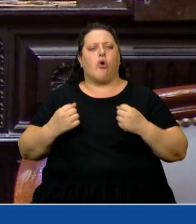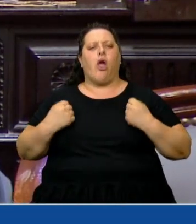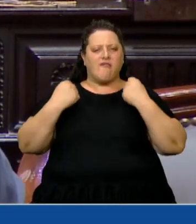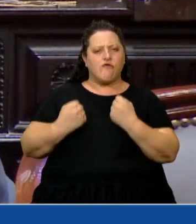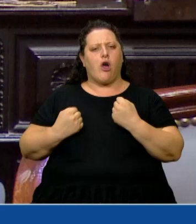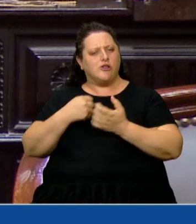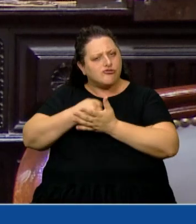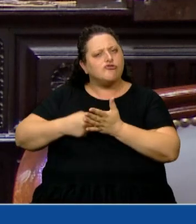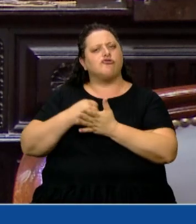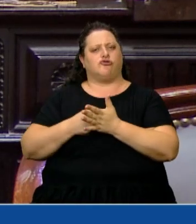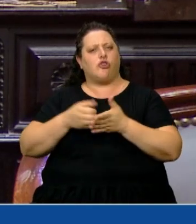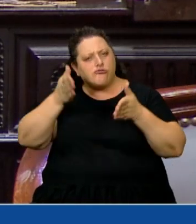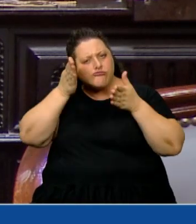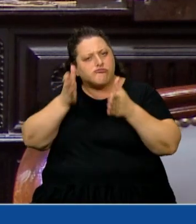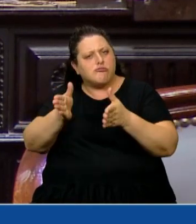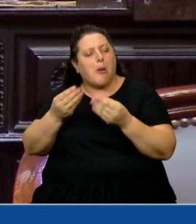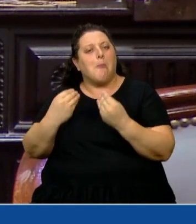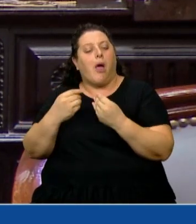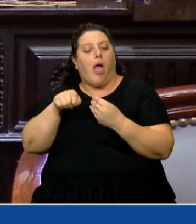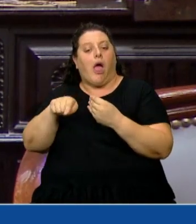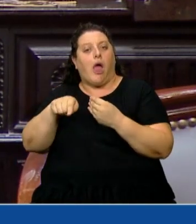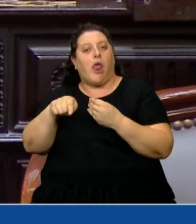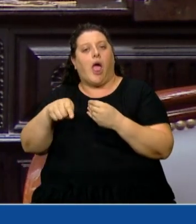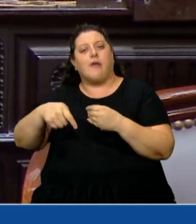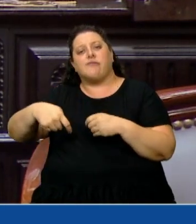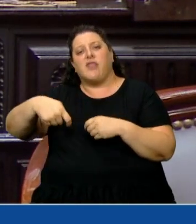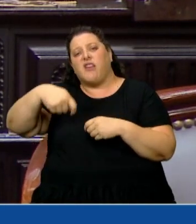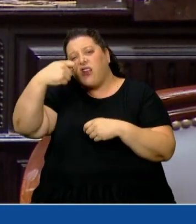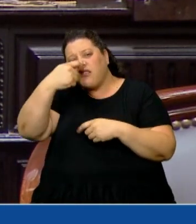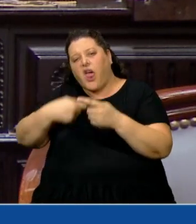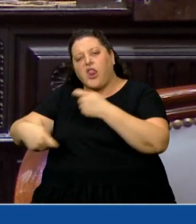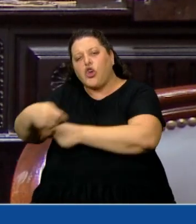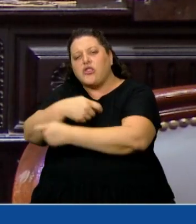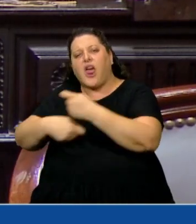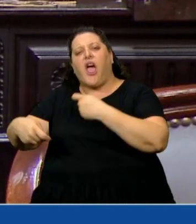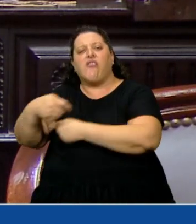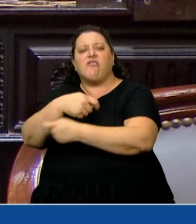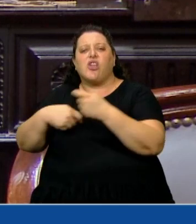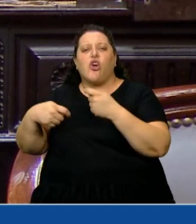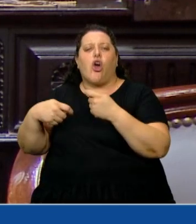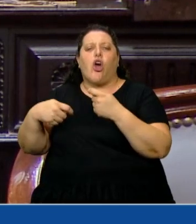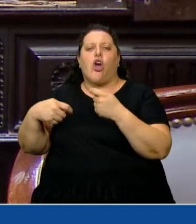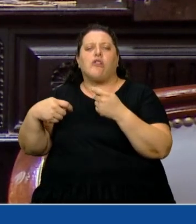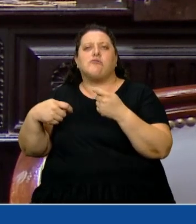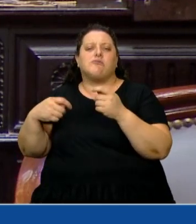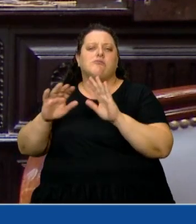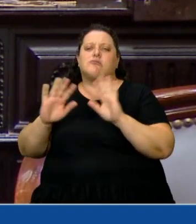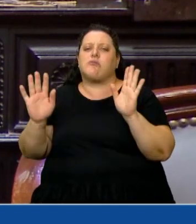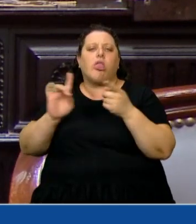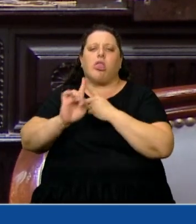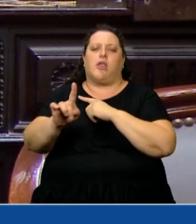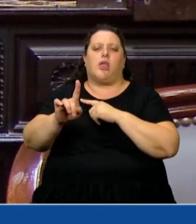empecemos a hablar del flagelo del narcotráfico y disminuya simplemente al flagelo de la droga, como pasa en otros